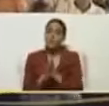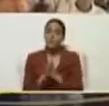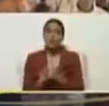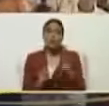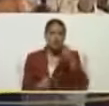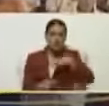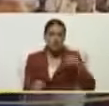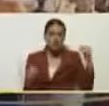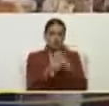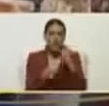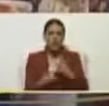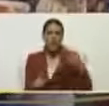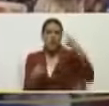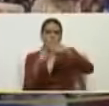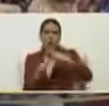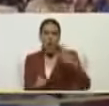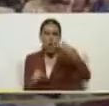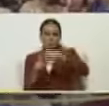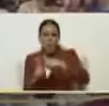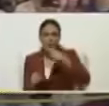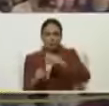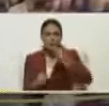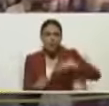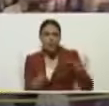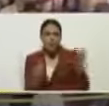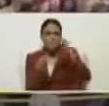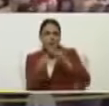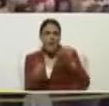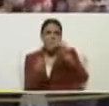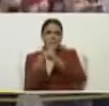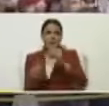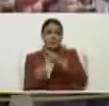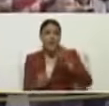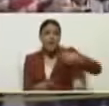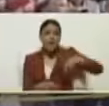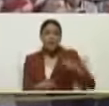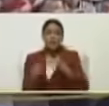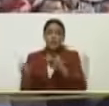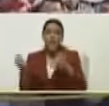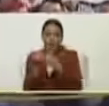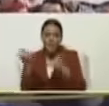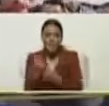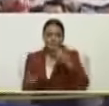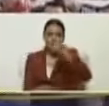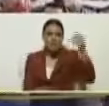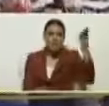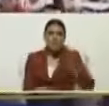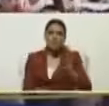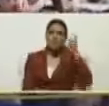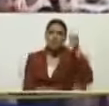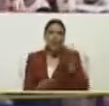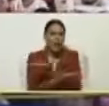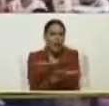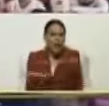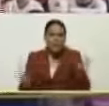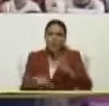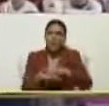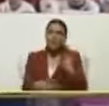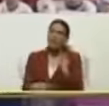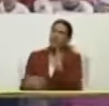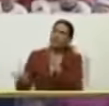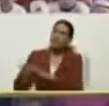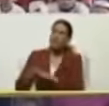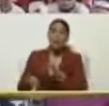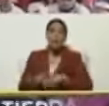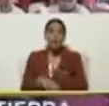en granito se llena la gallina el buche. Y entonces cuente usted con estos campesinos. ¿Por qué le digo esto? ¿Por qué le digo esto, presidente? Porque a